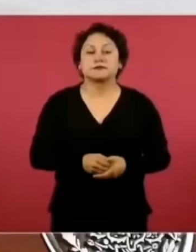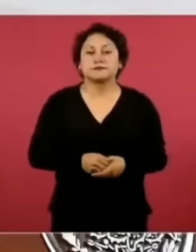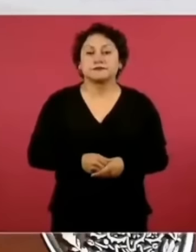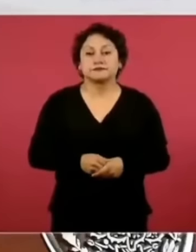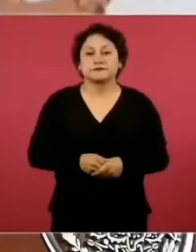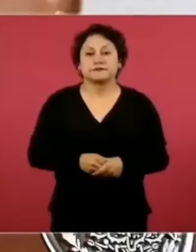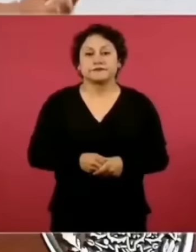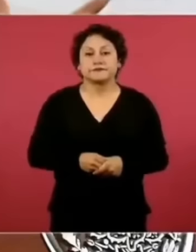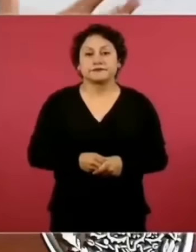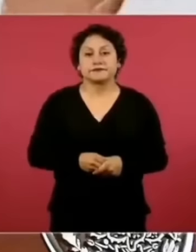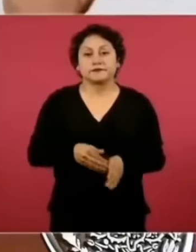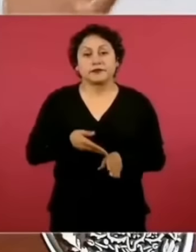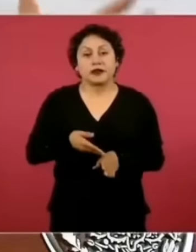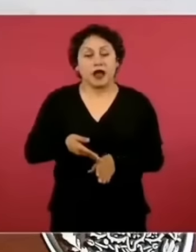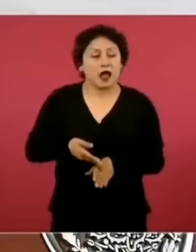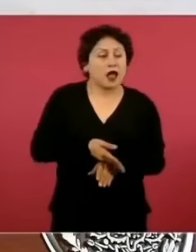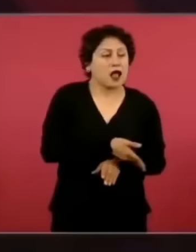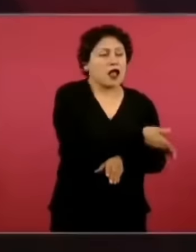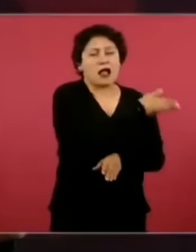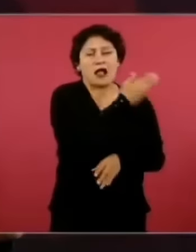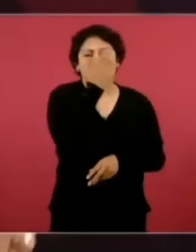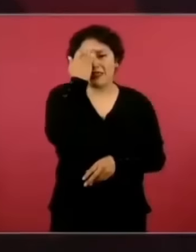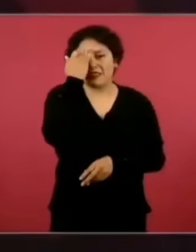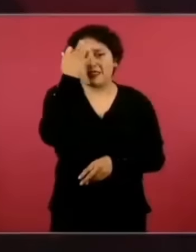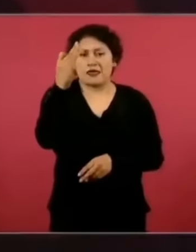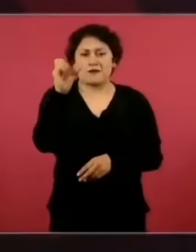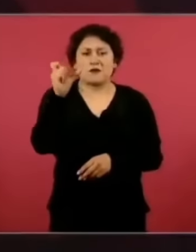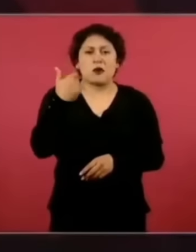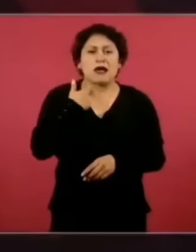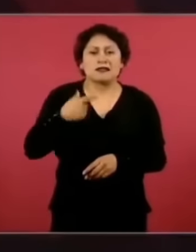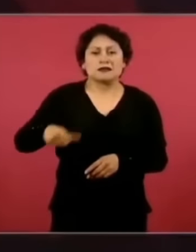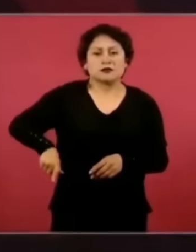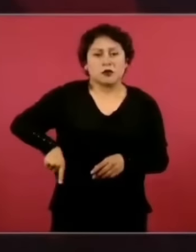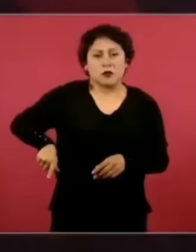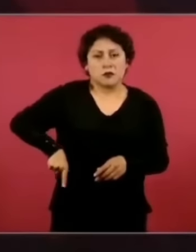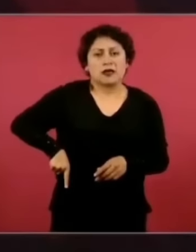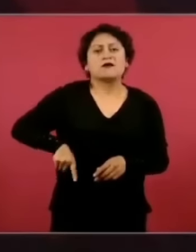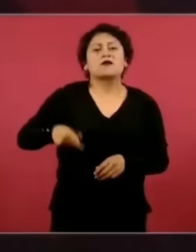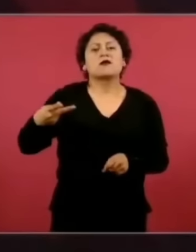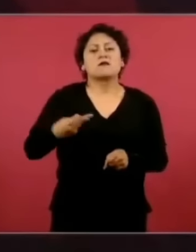el régimen de corrupción, de privilegios.